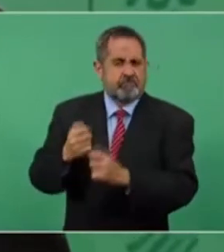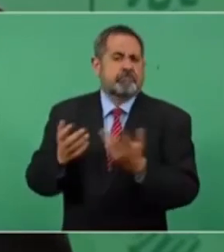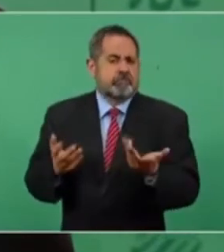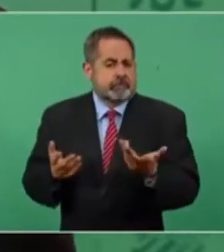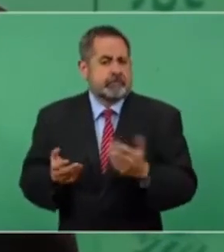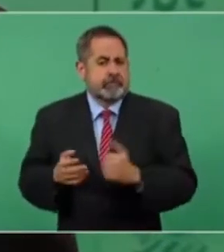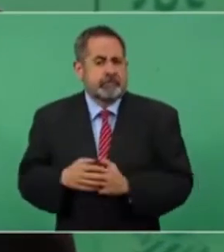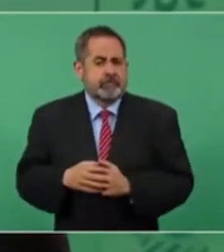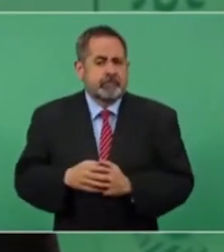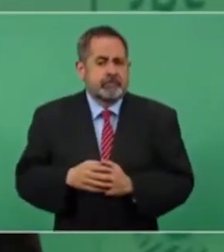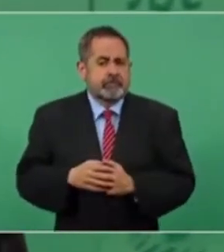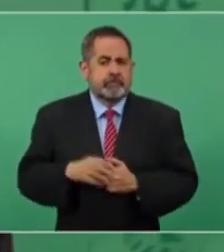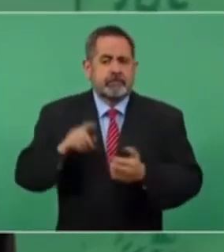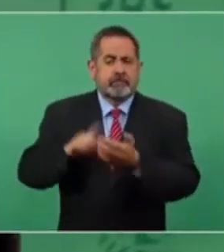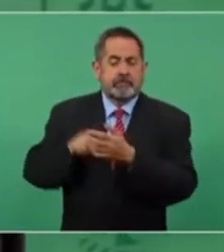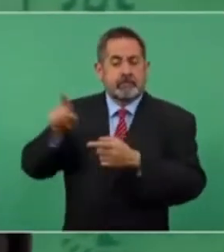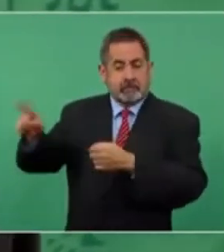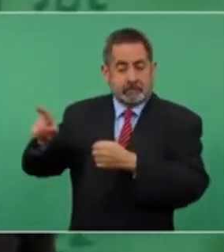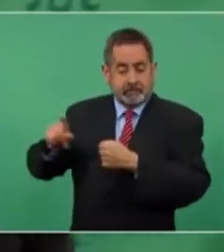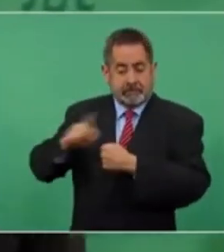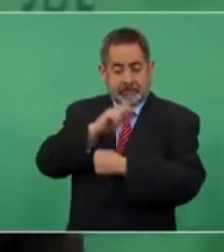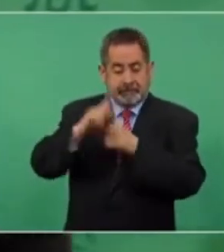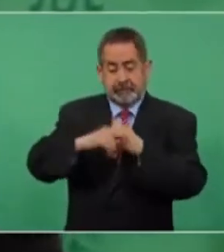Cuando hablo de Boris es joven